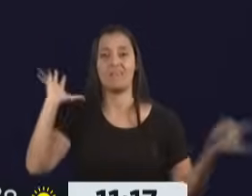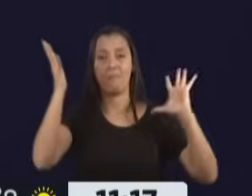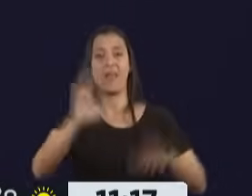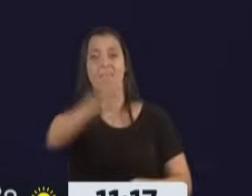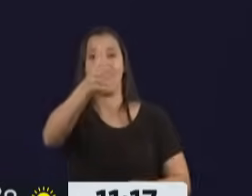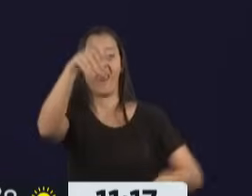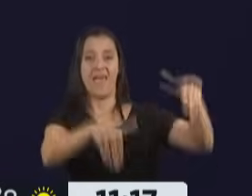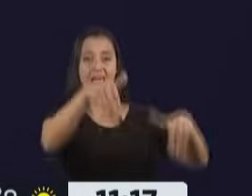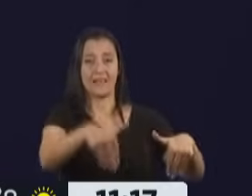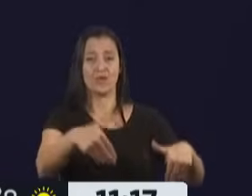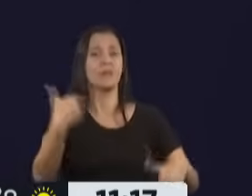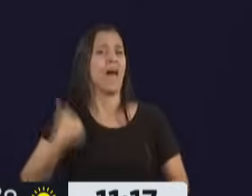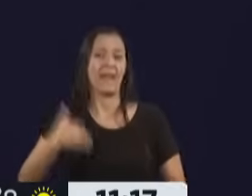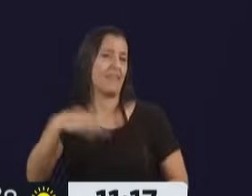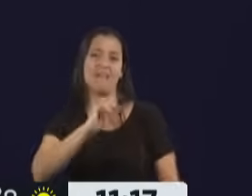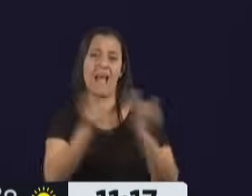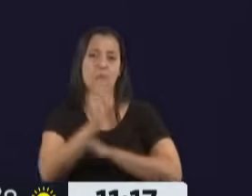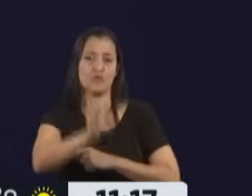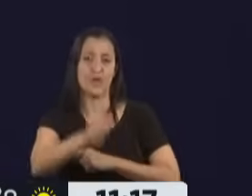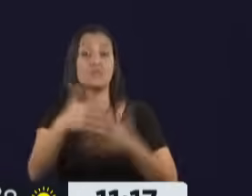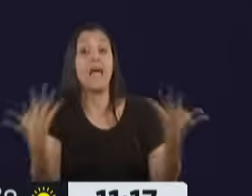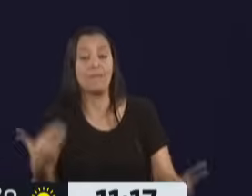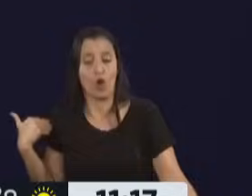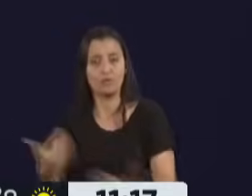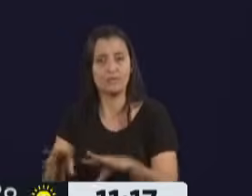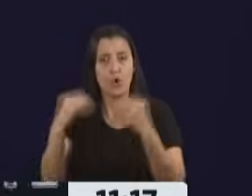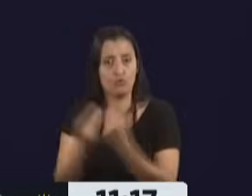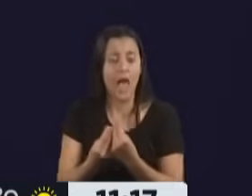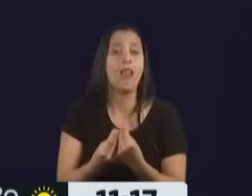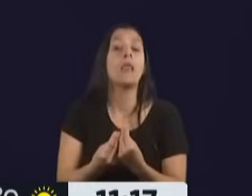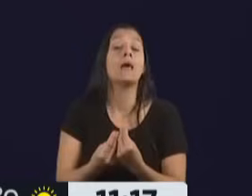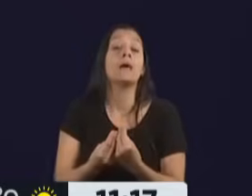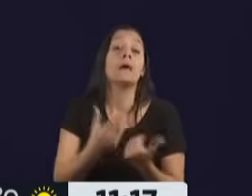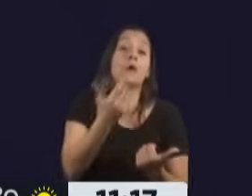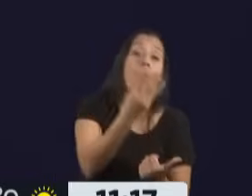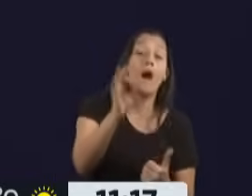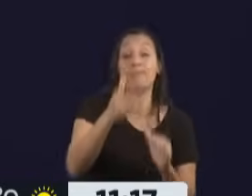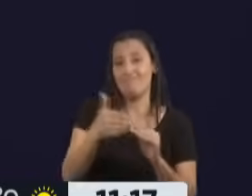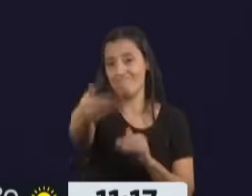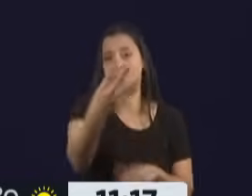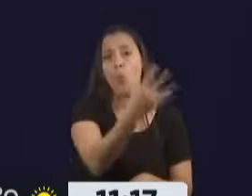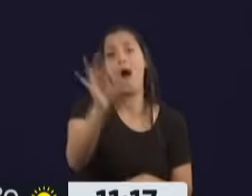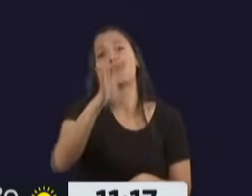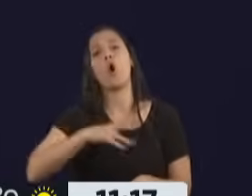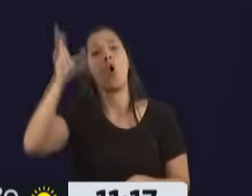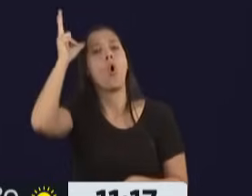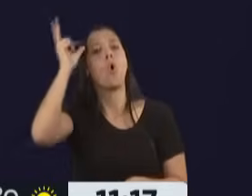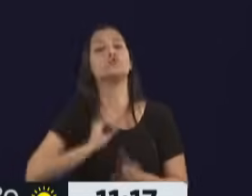más. Por lo tanto, seguramente a lo largo de estos 4 u 8 años veremos lo que decía la gente.